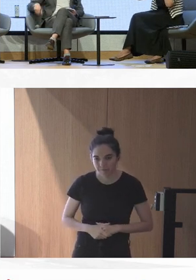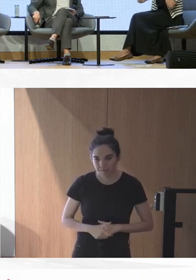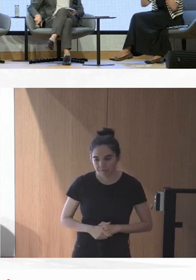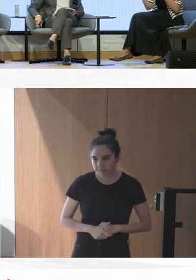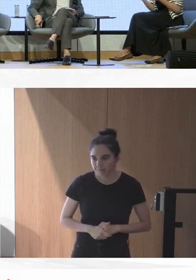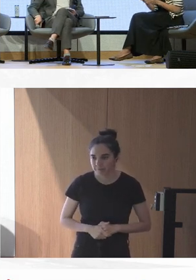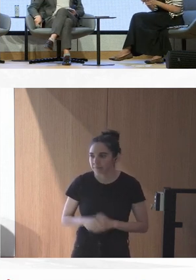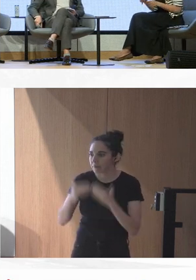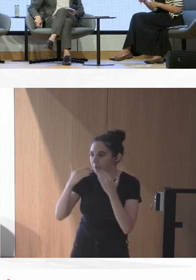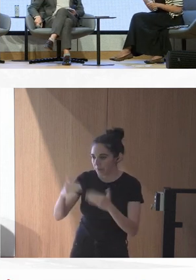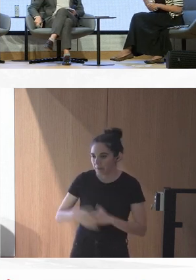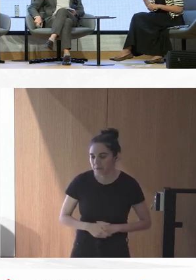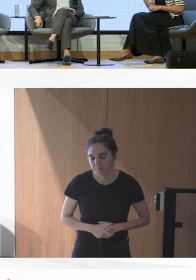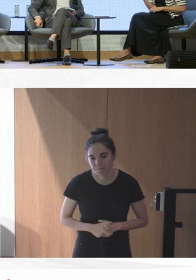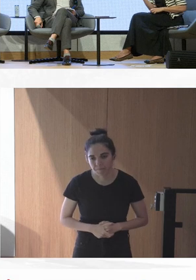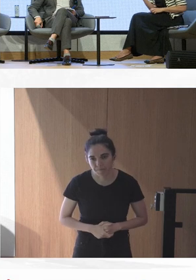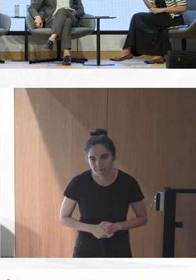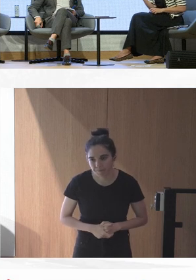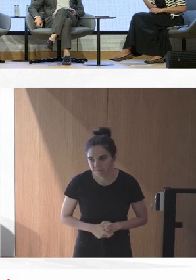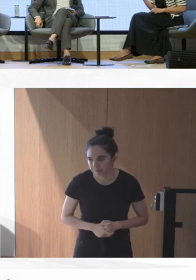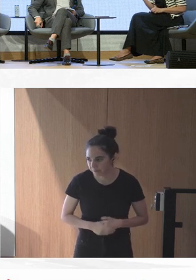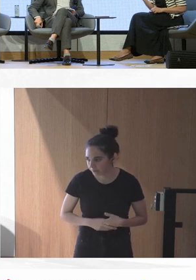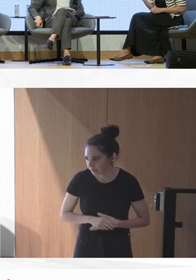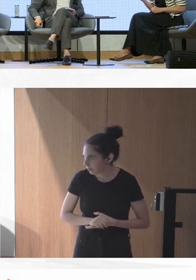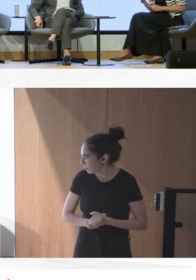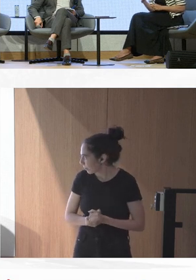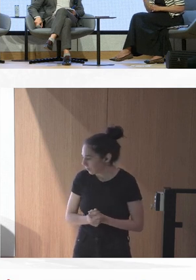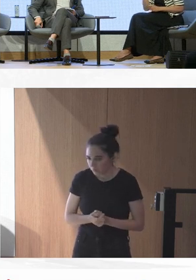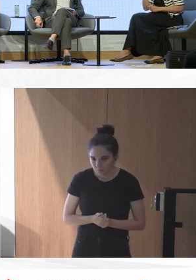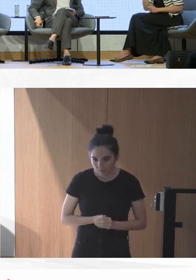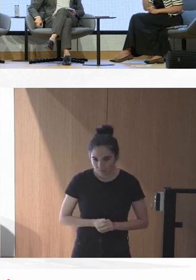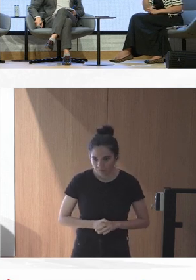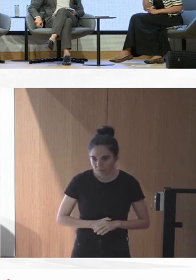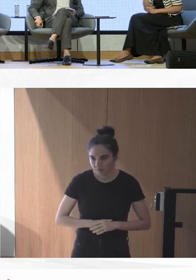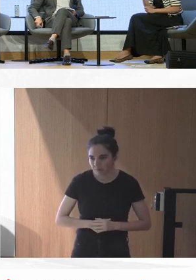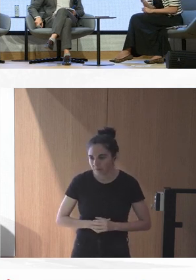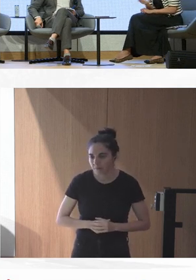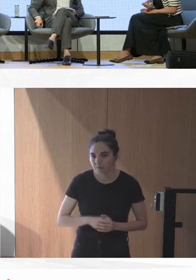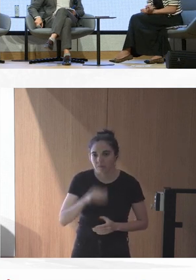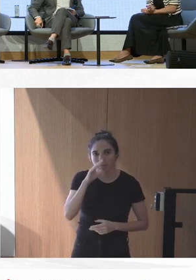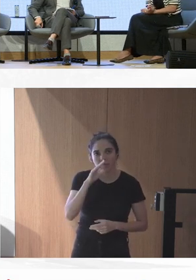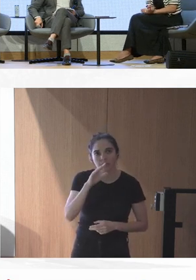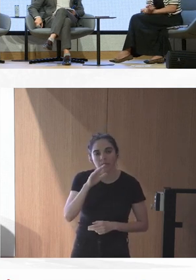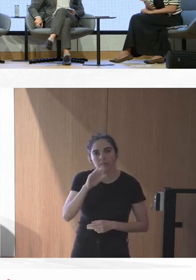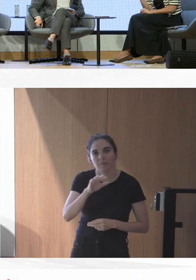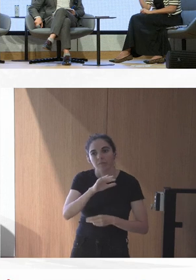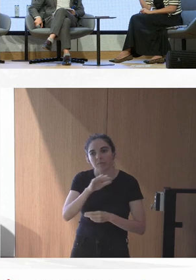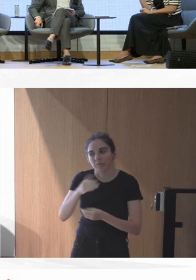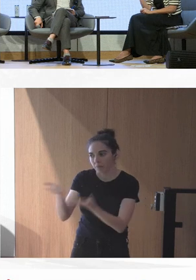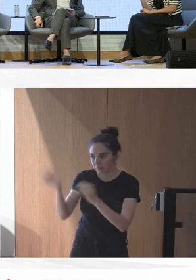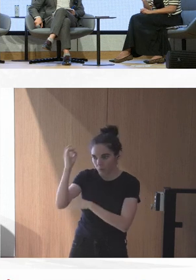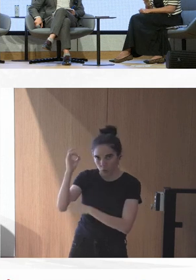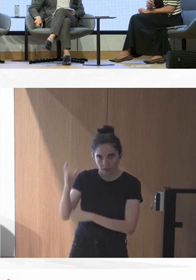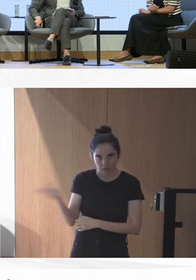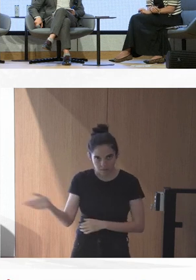Thank you. We should turn the question to... Le pasamos la pregunta